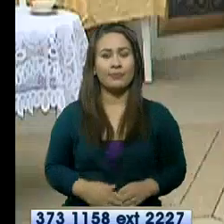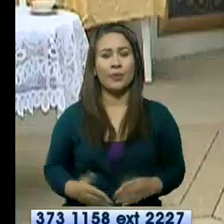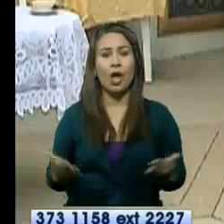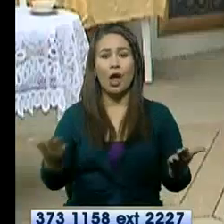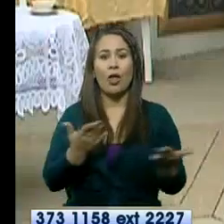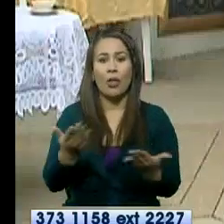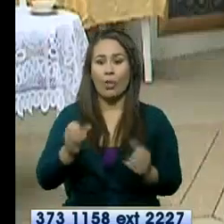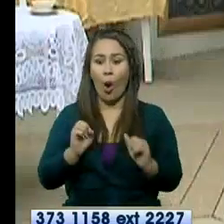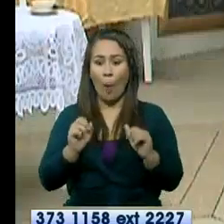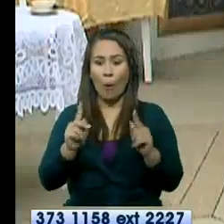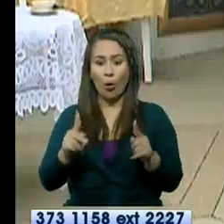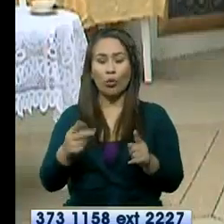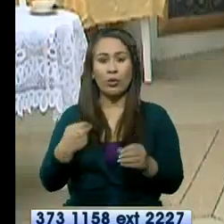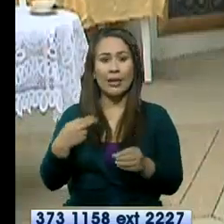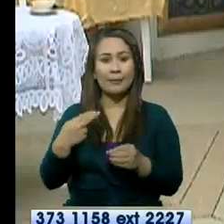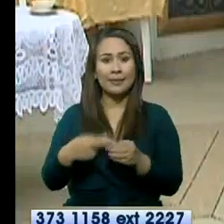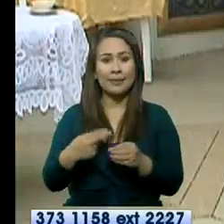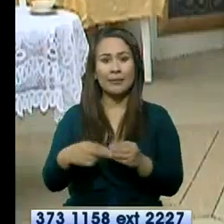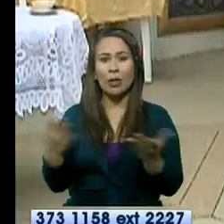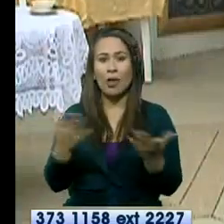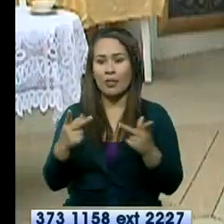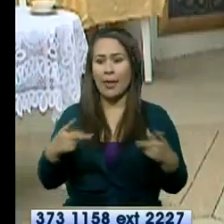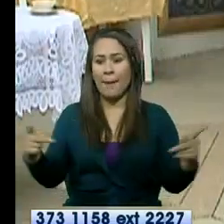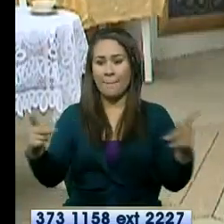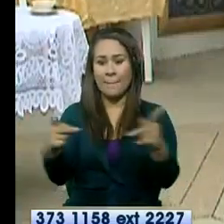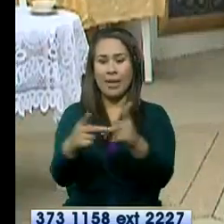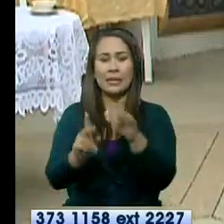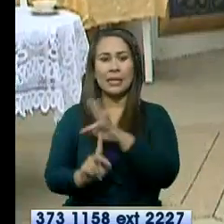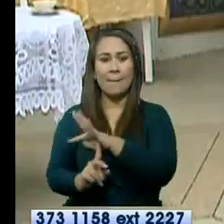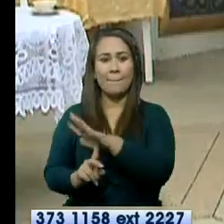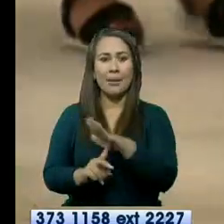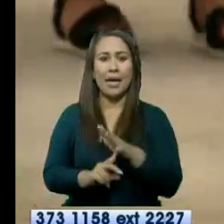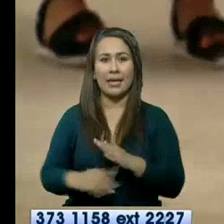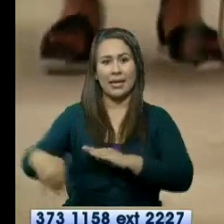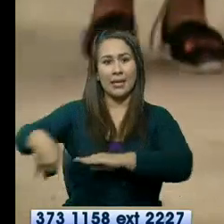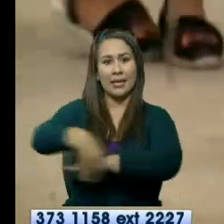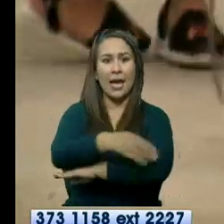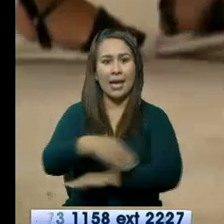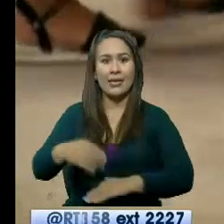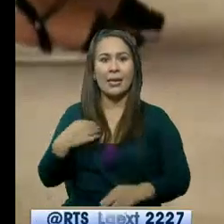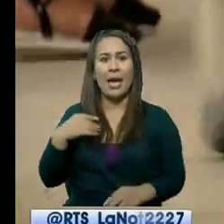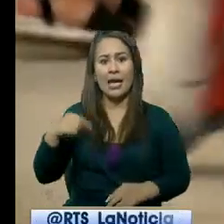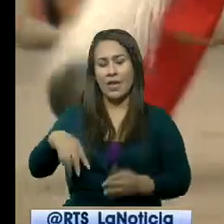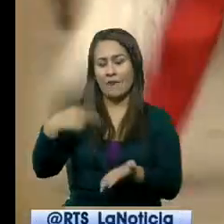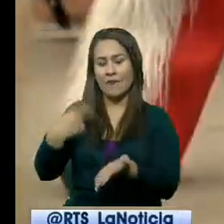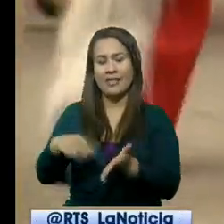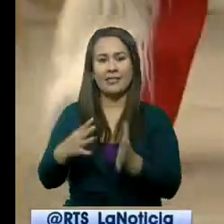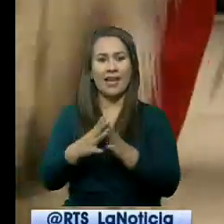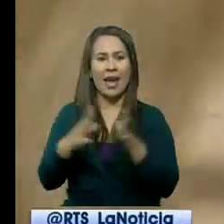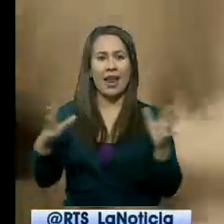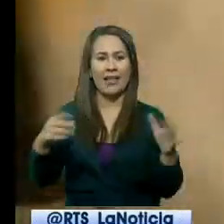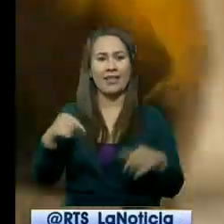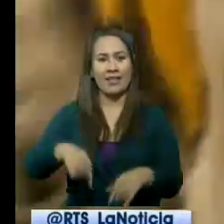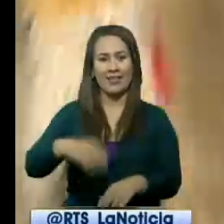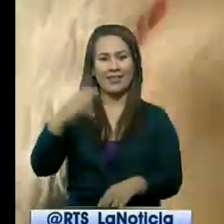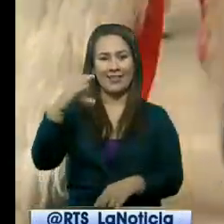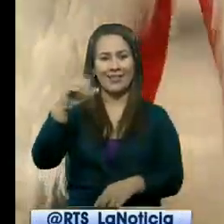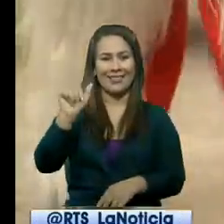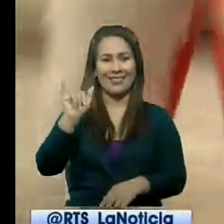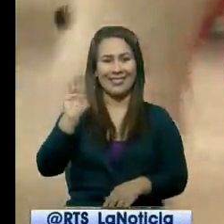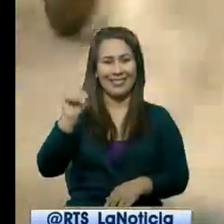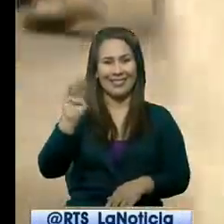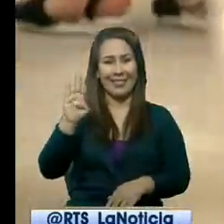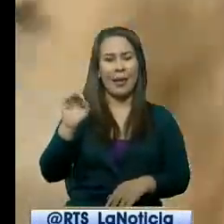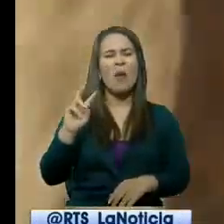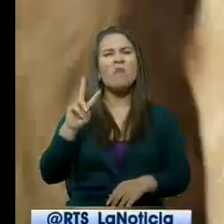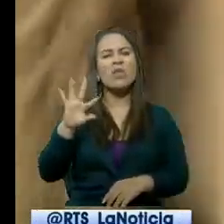daban oportunidad, en las plazas, en los parques, en las calles, y aquí, como no, en la fiesta grande que es acá en Cayambe, el 29 de junio,